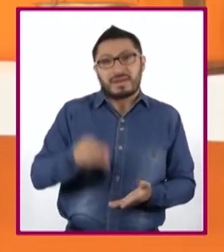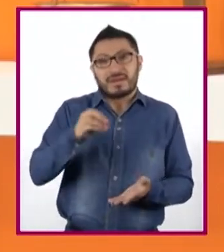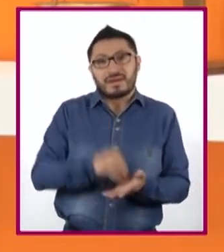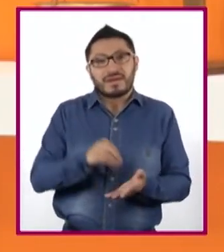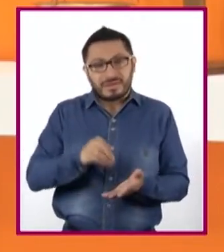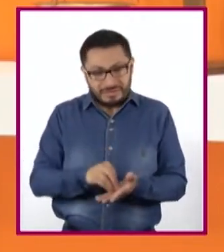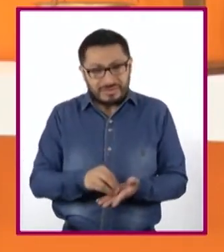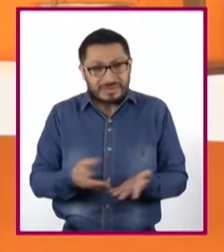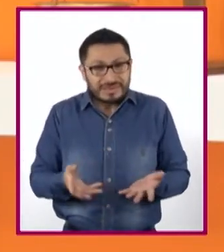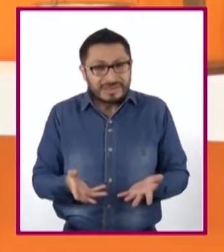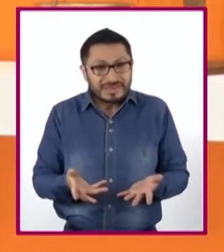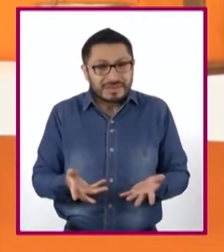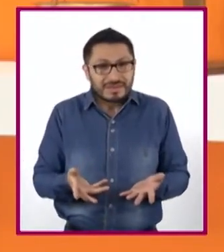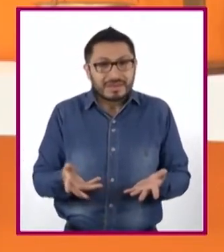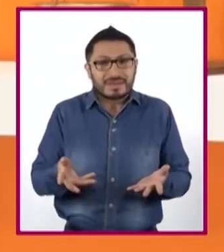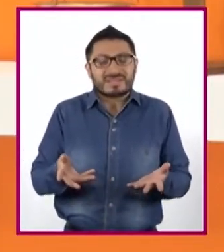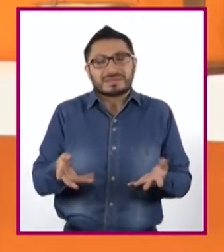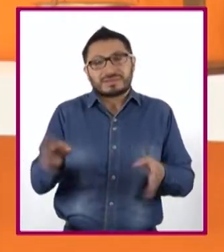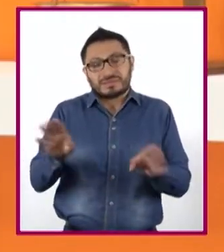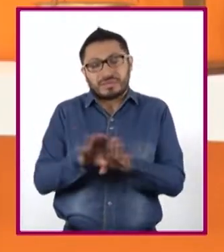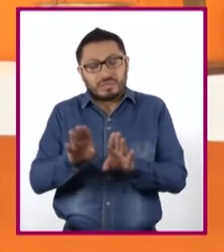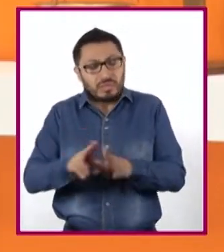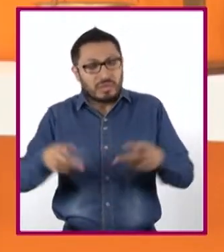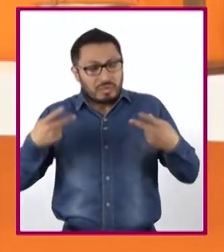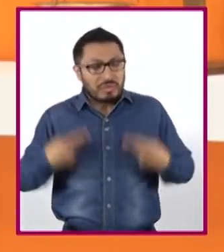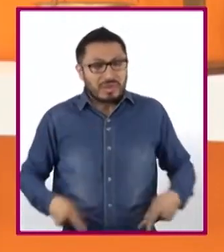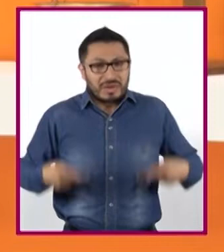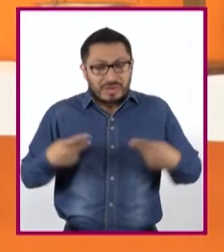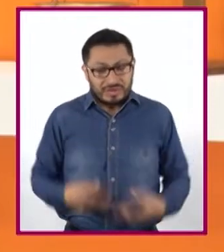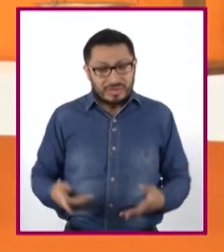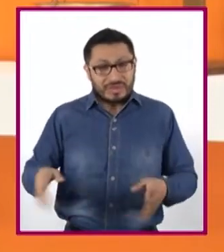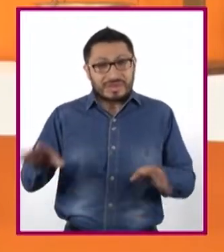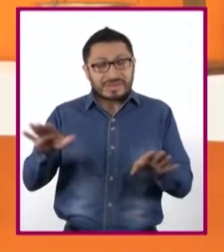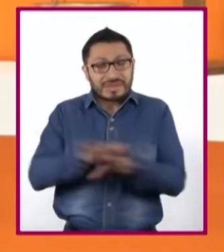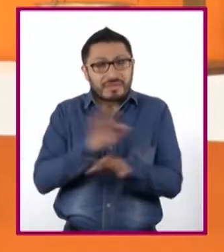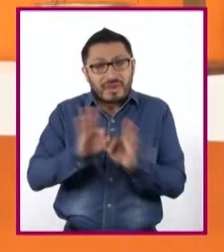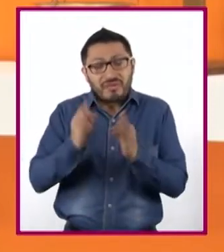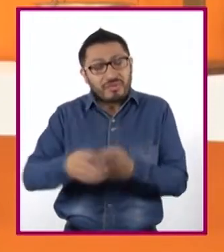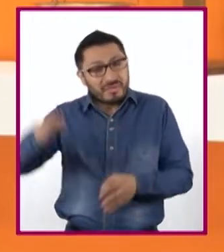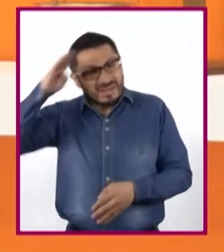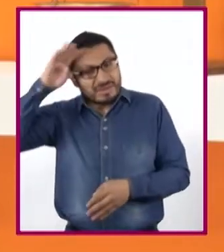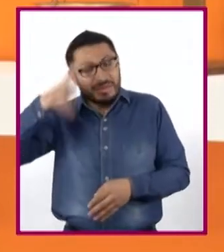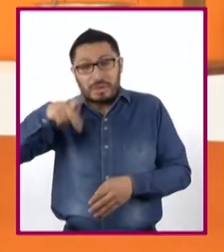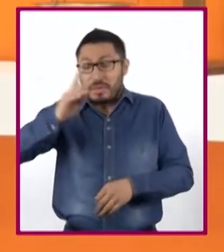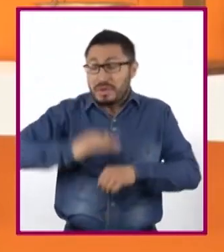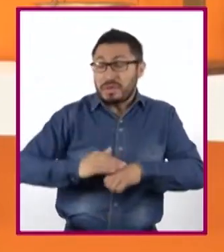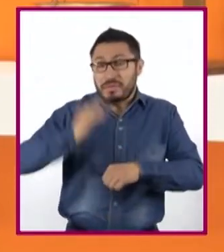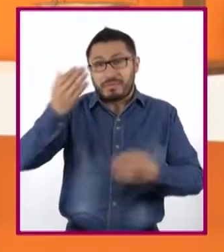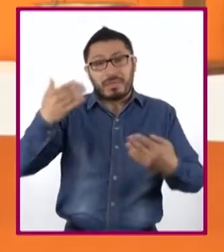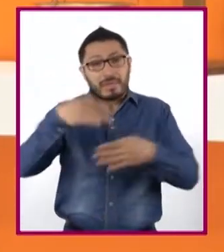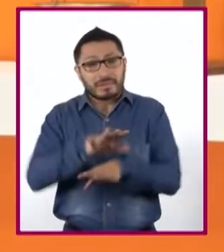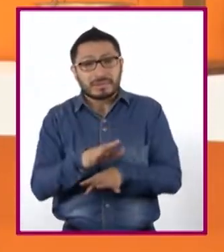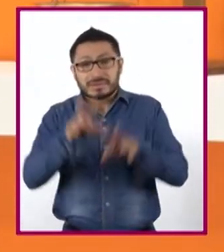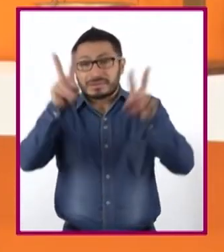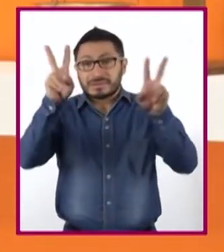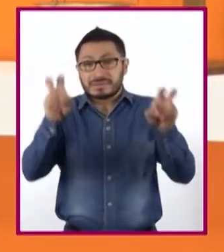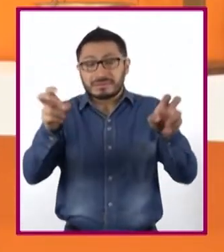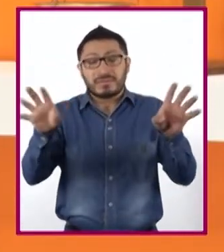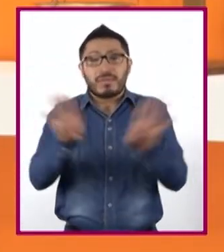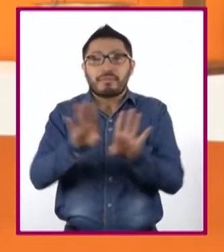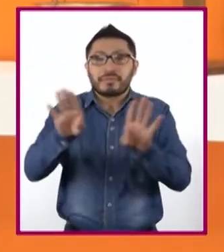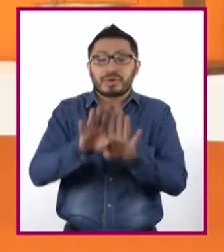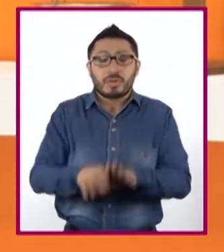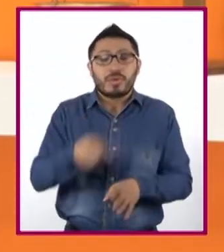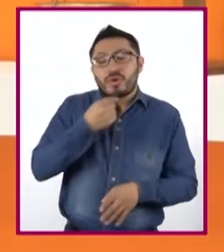los adultos, esa idea ha cambiado significativamente, pero lo que más ha cambiado es la idea sobre la forma como se transita